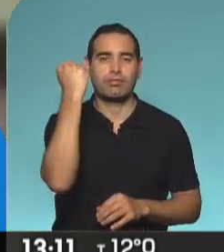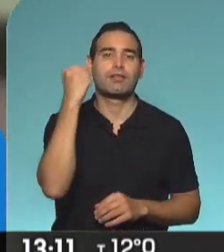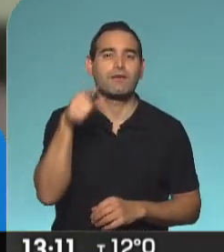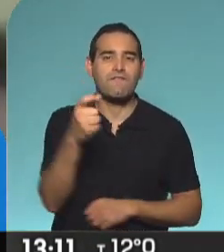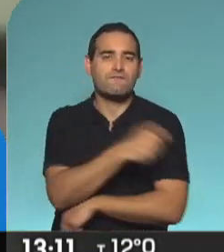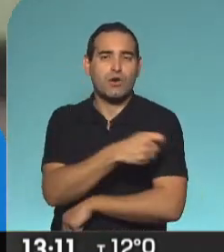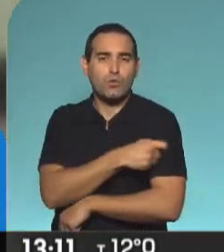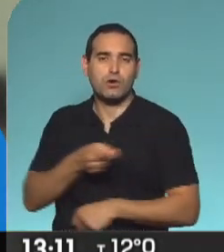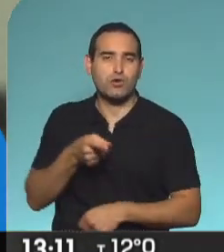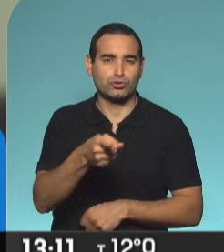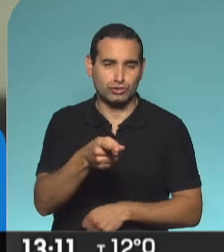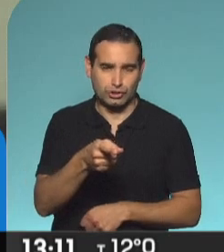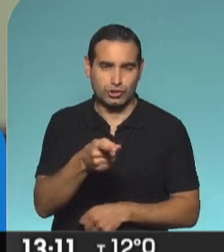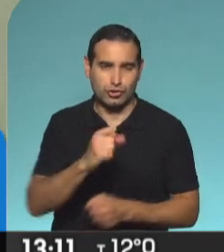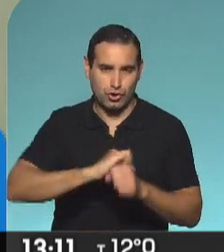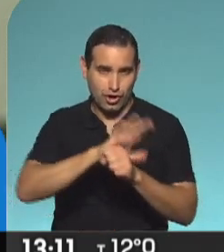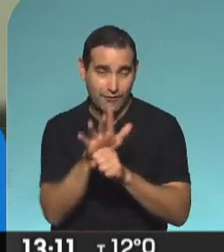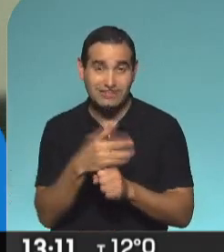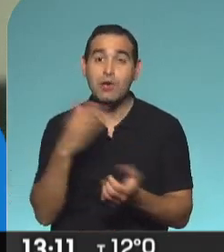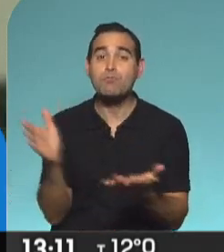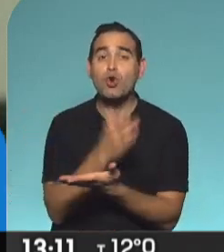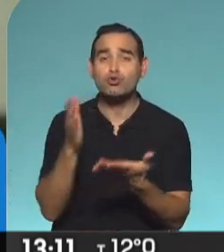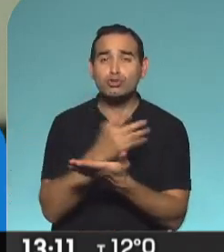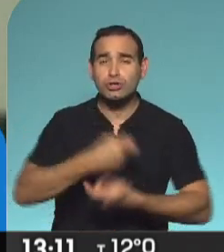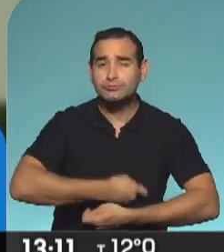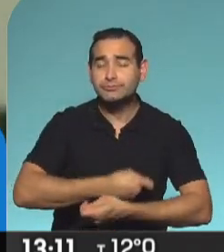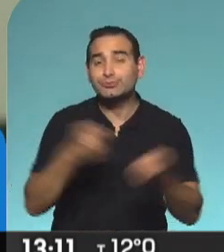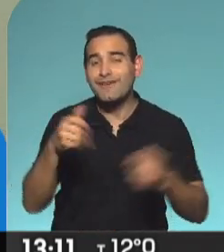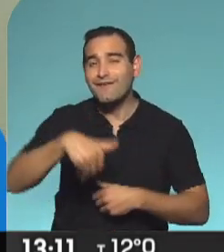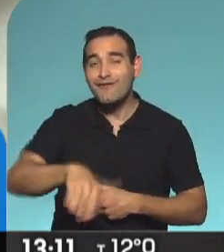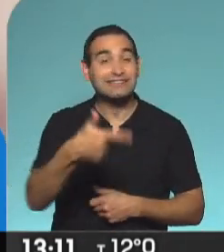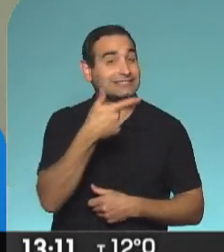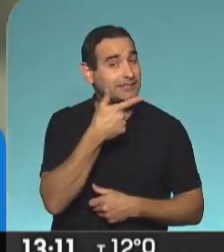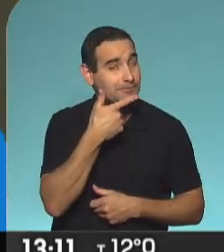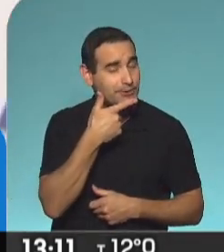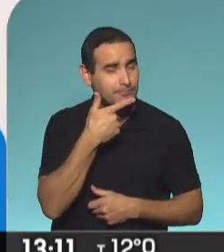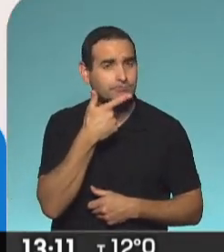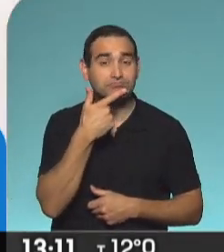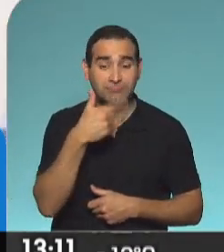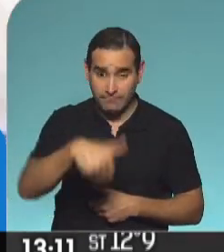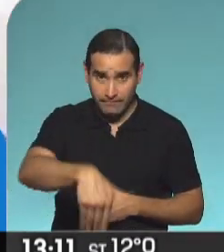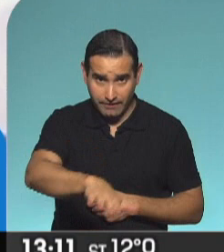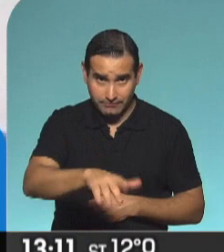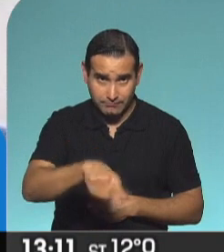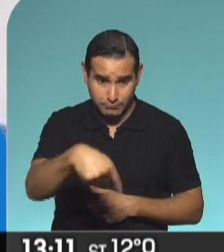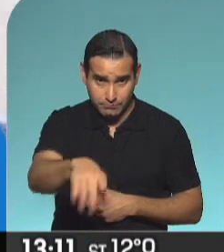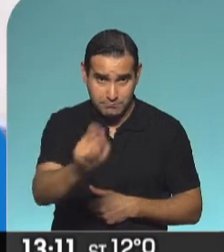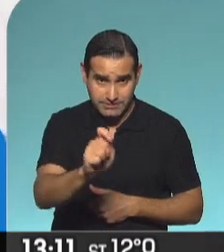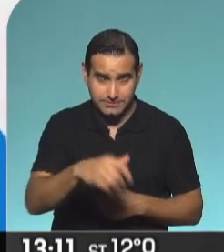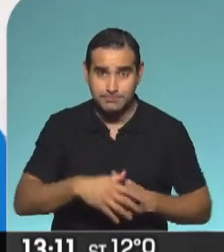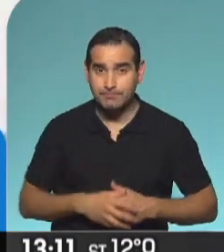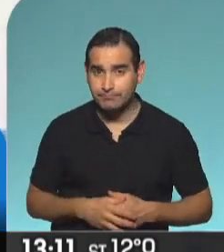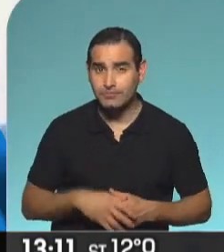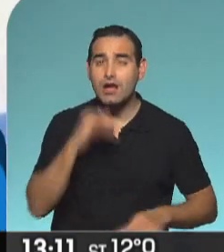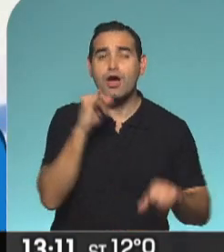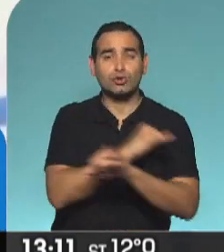contra el coronavirus y que la producción a gran escala estará en septiembre. En septiembre, ahora, el mes que viene. Lo